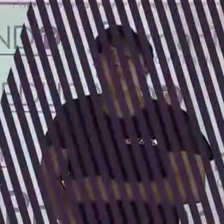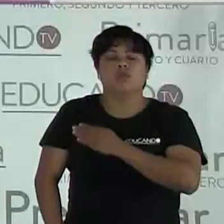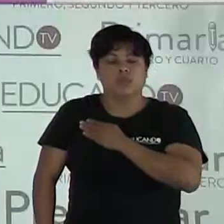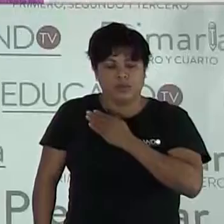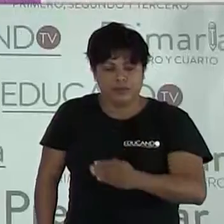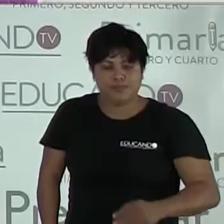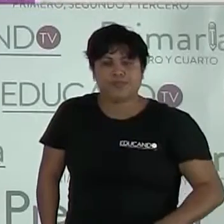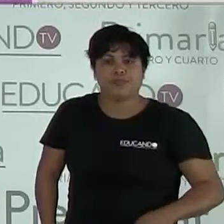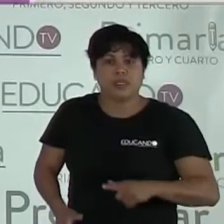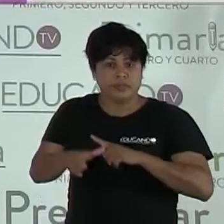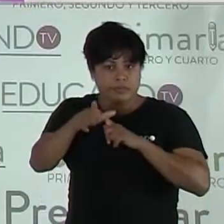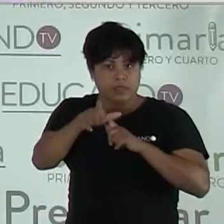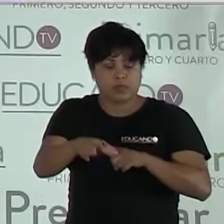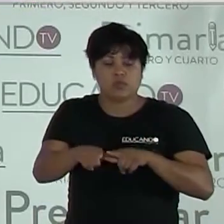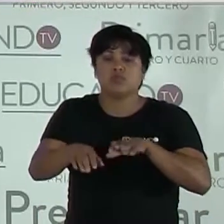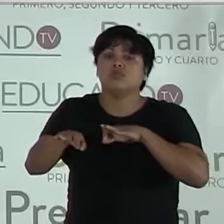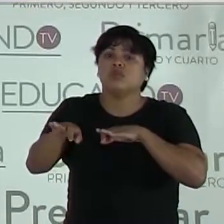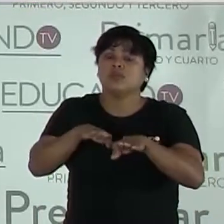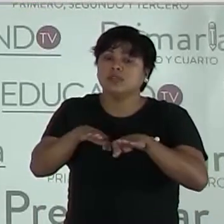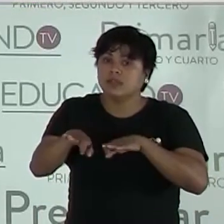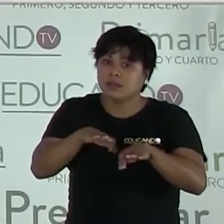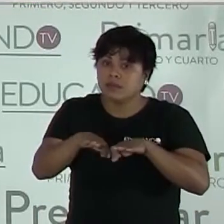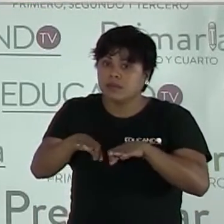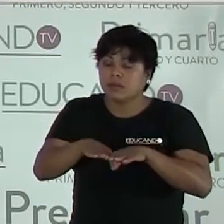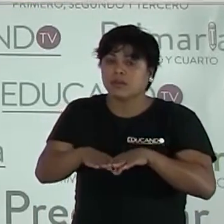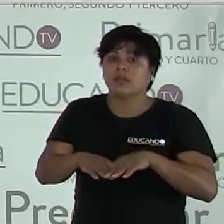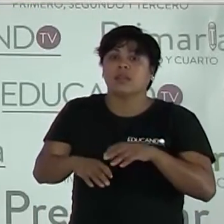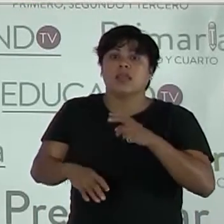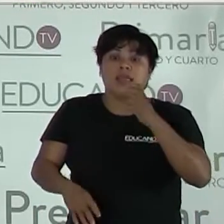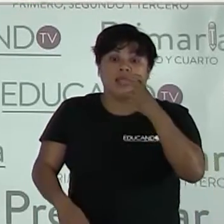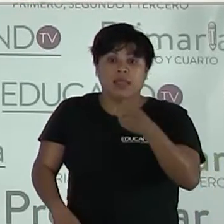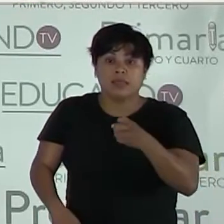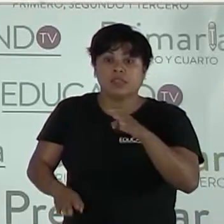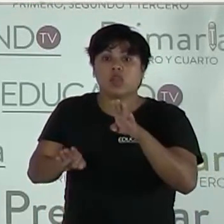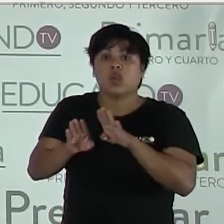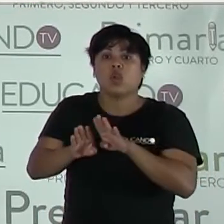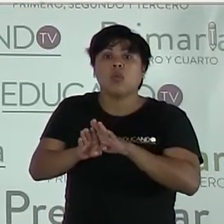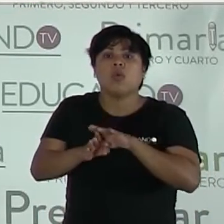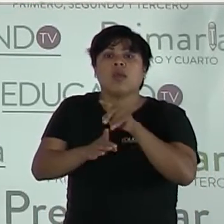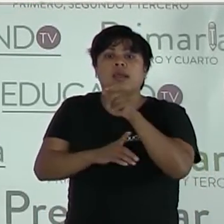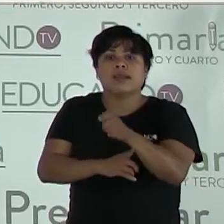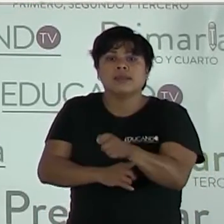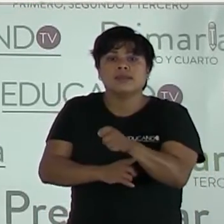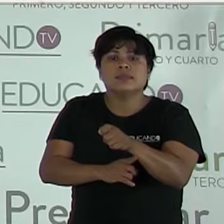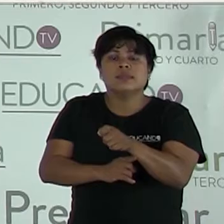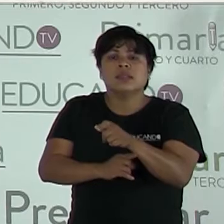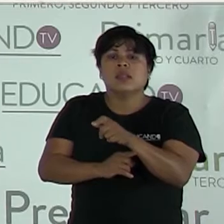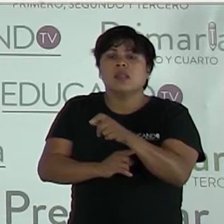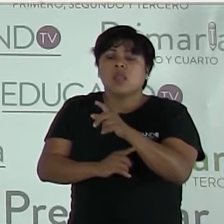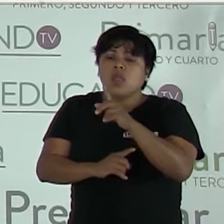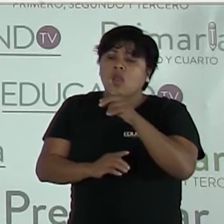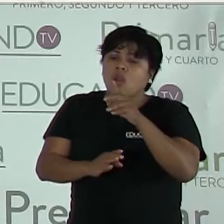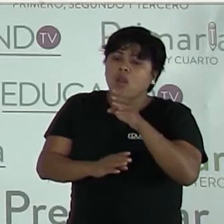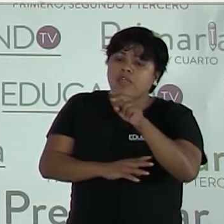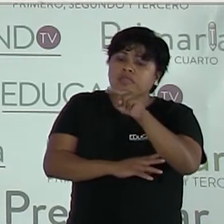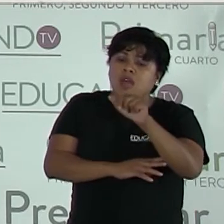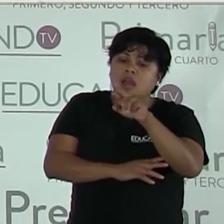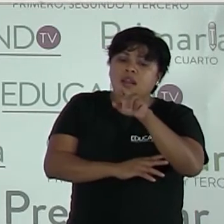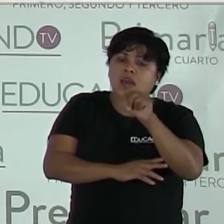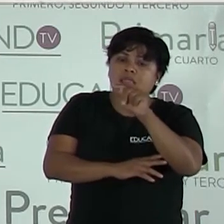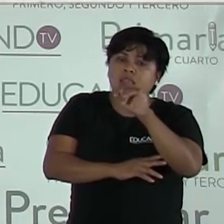Muy bien. Vamos a trabajar que adopta una forma descriptiva o una